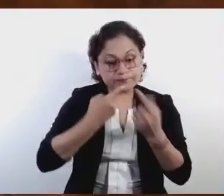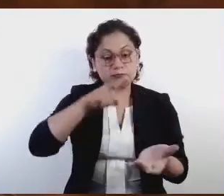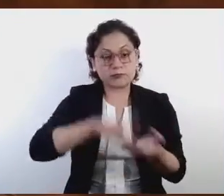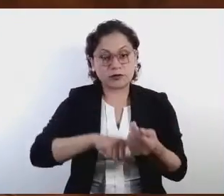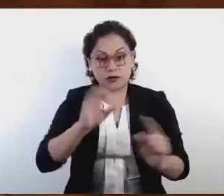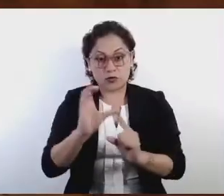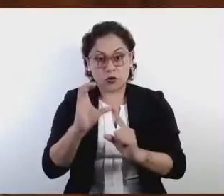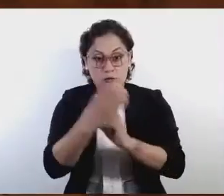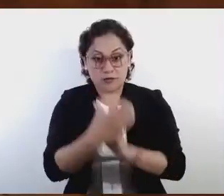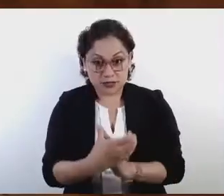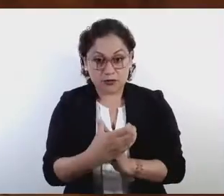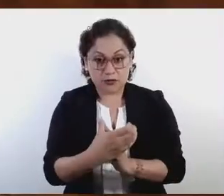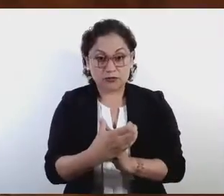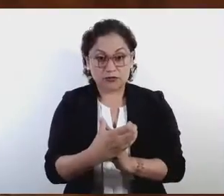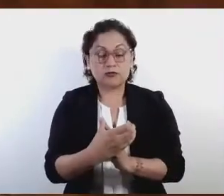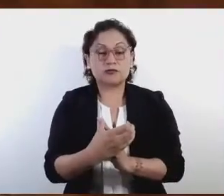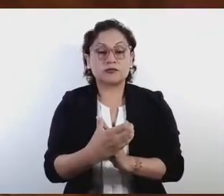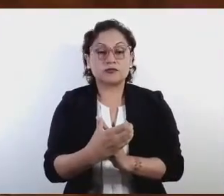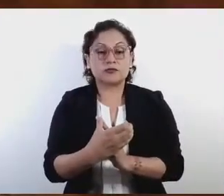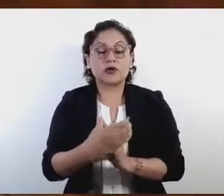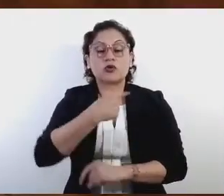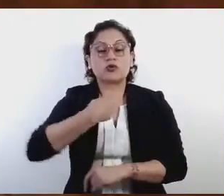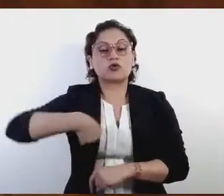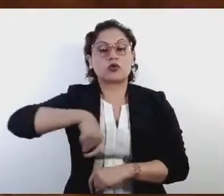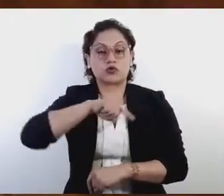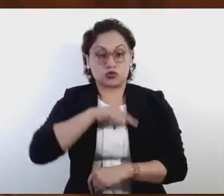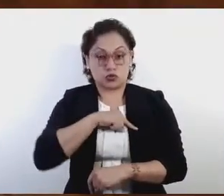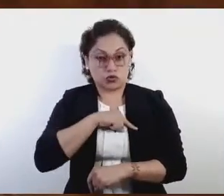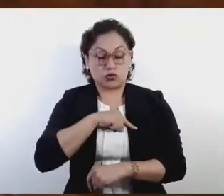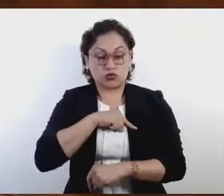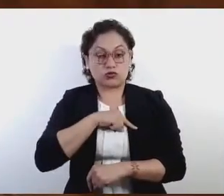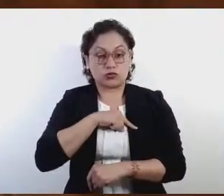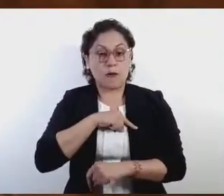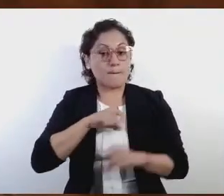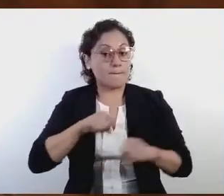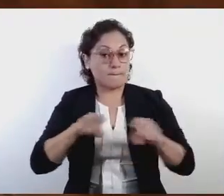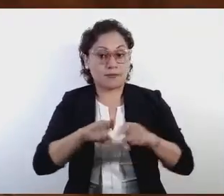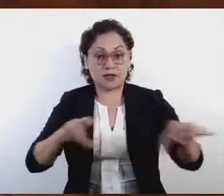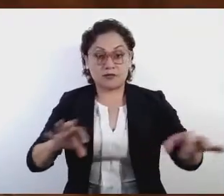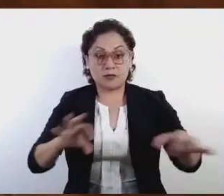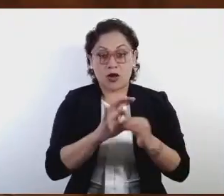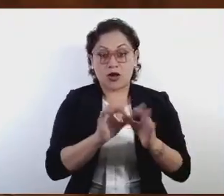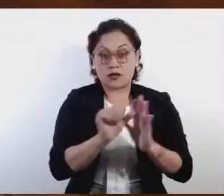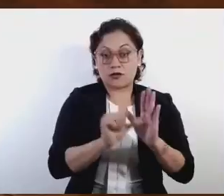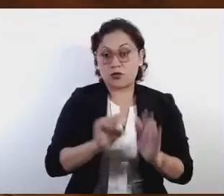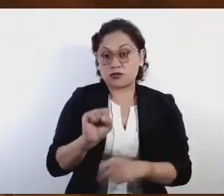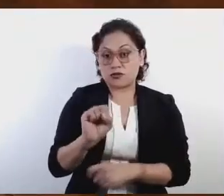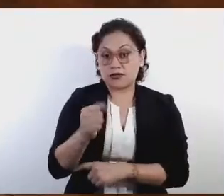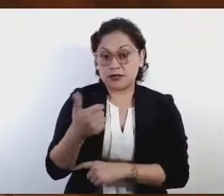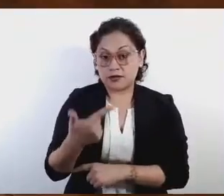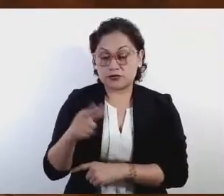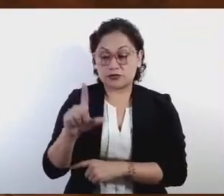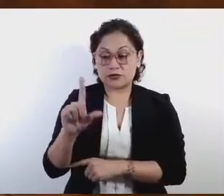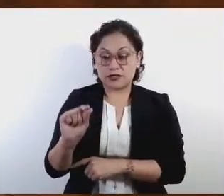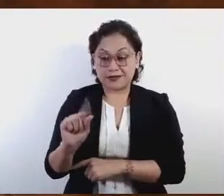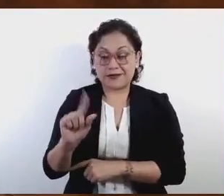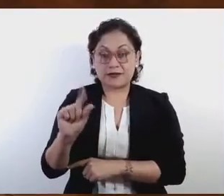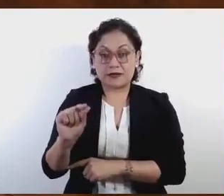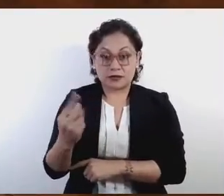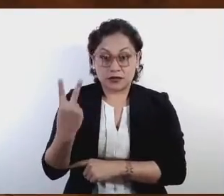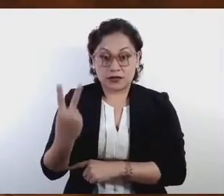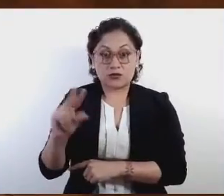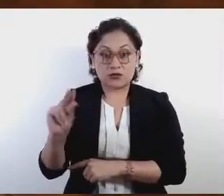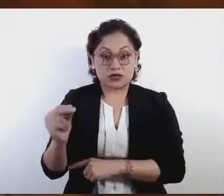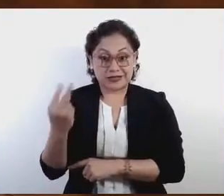Legislativa, nos permitimos con fundamento en los artículos 68, 70, 72 y 82